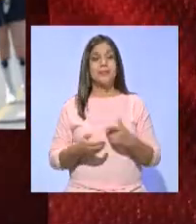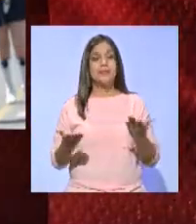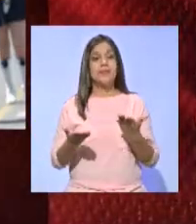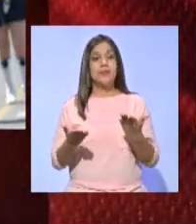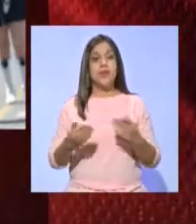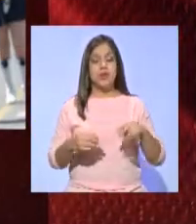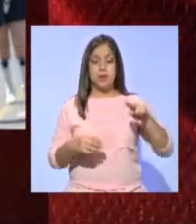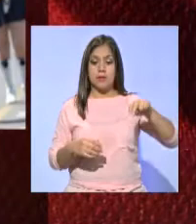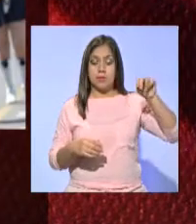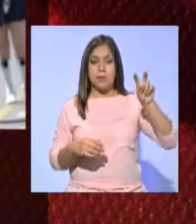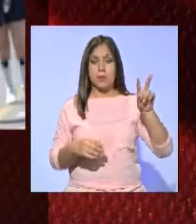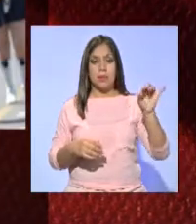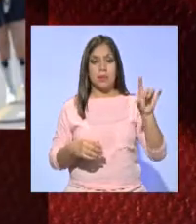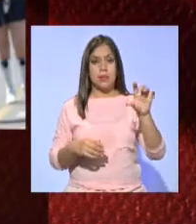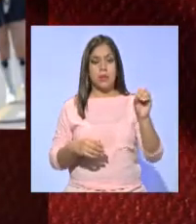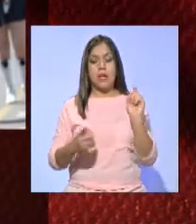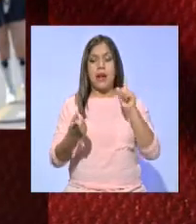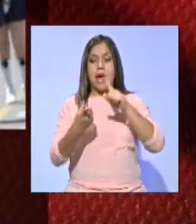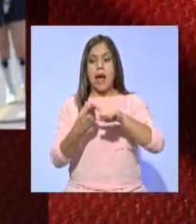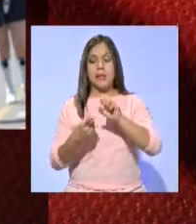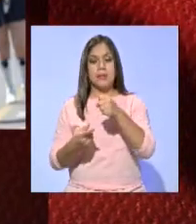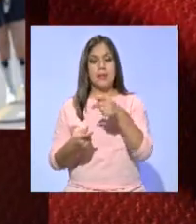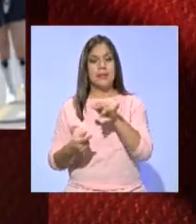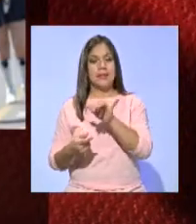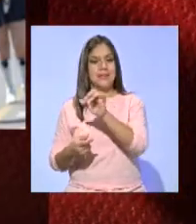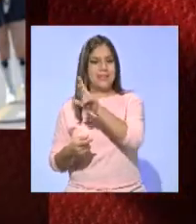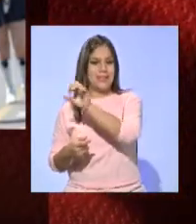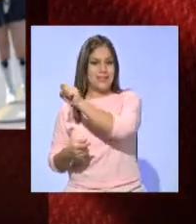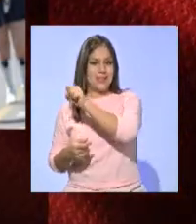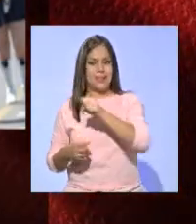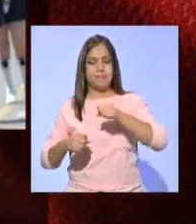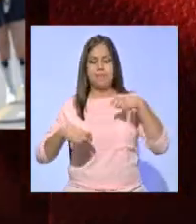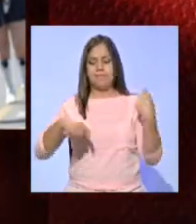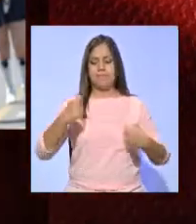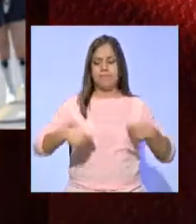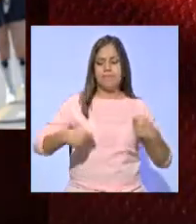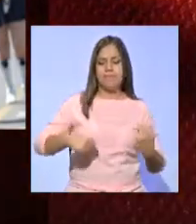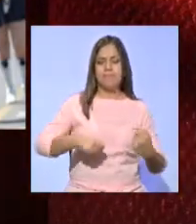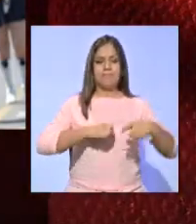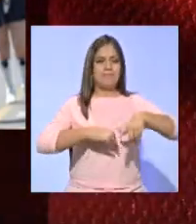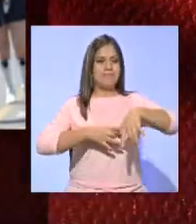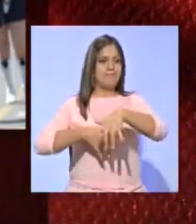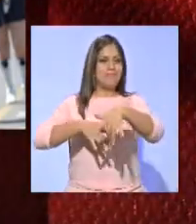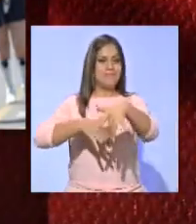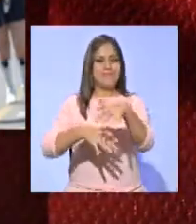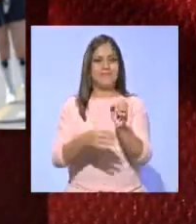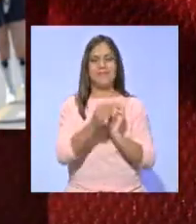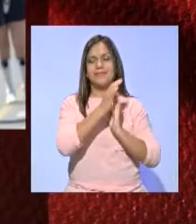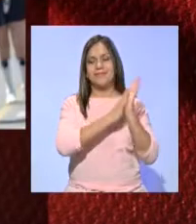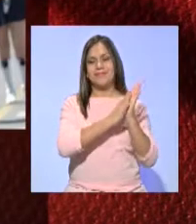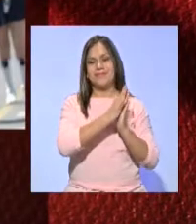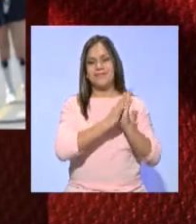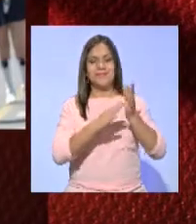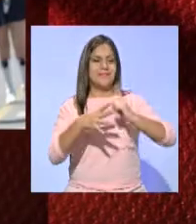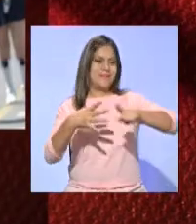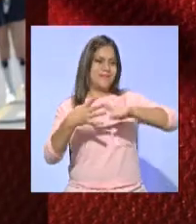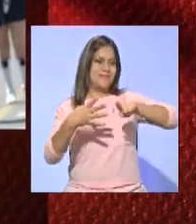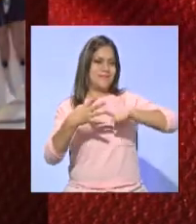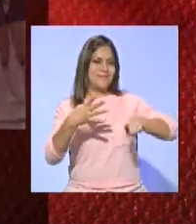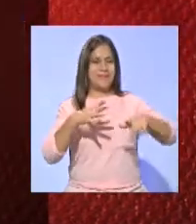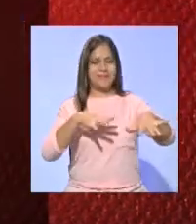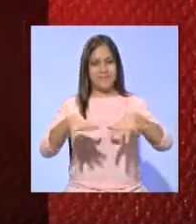de Villarroel hasta la Tribuna de los Chiris. Comparsas, bandas y carros alegóricos son los que engalanarán esta